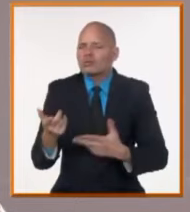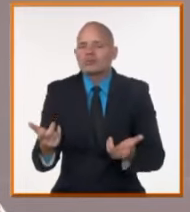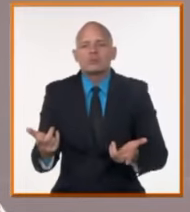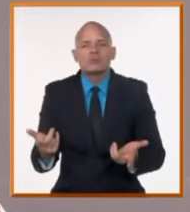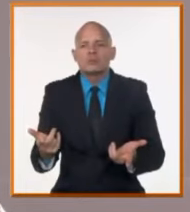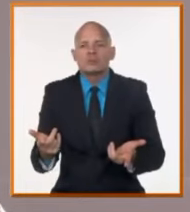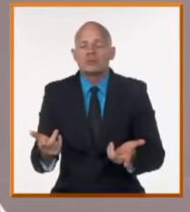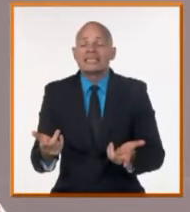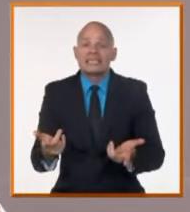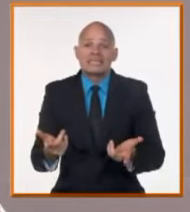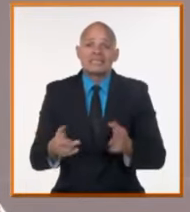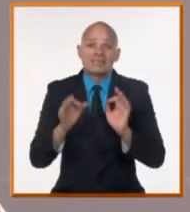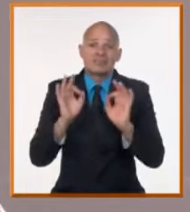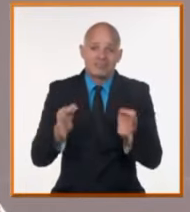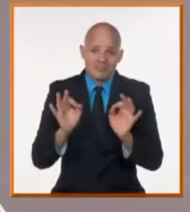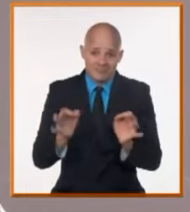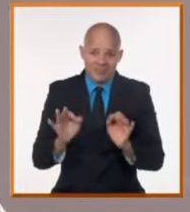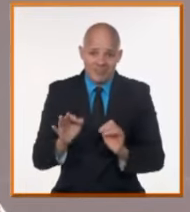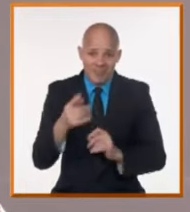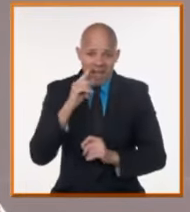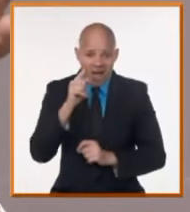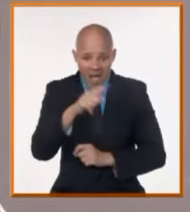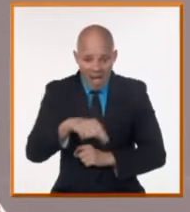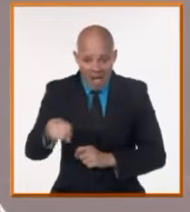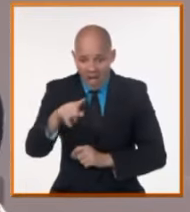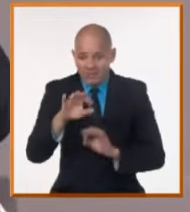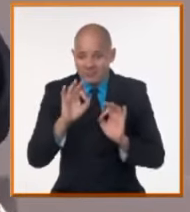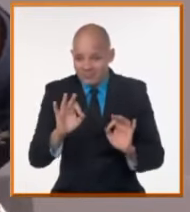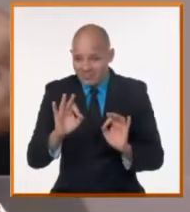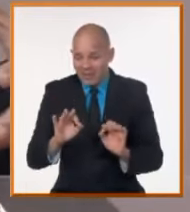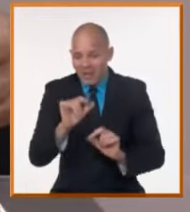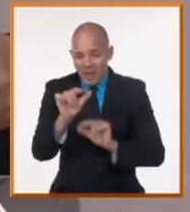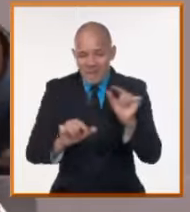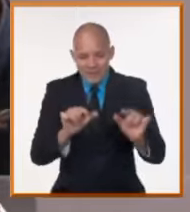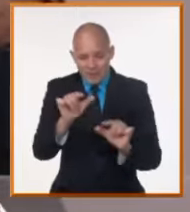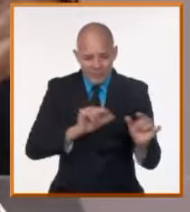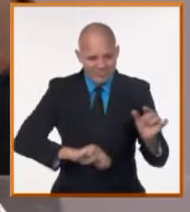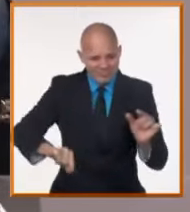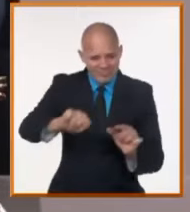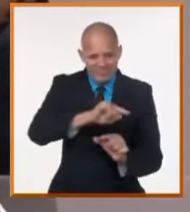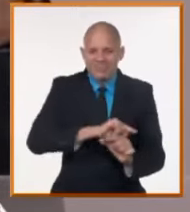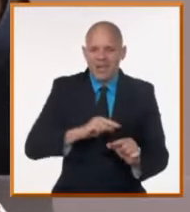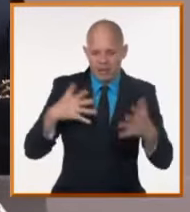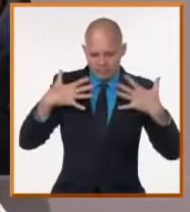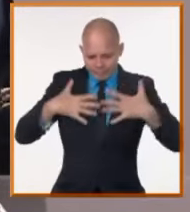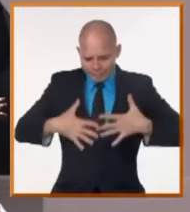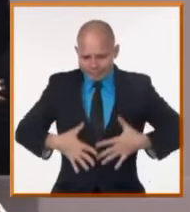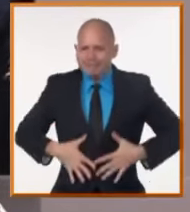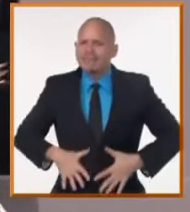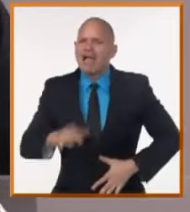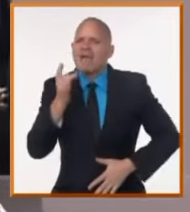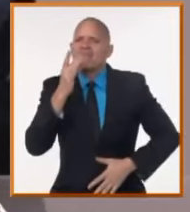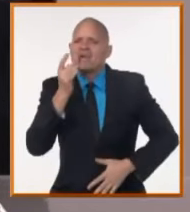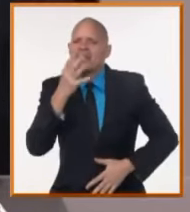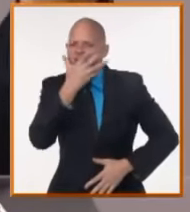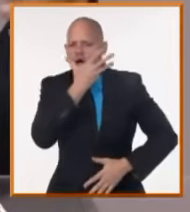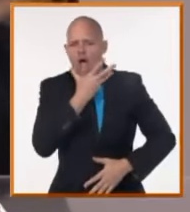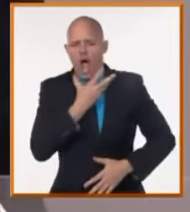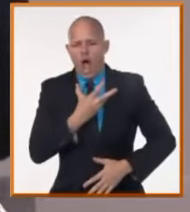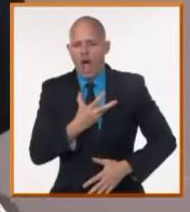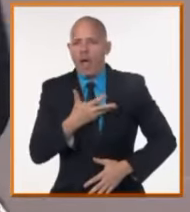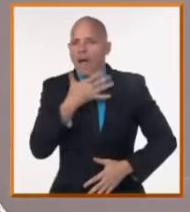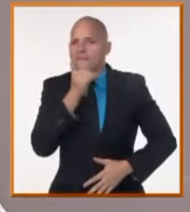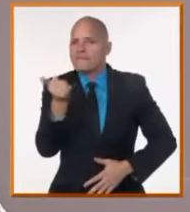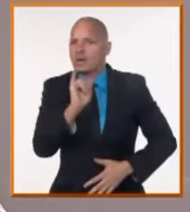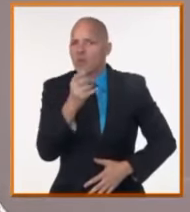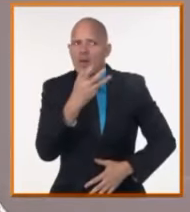representación simbólica que se hizo de los zapatistas, que estaban con uniformes verde olivo, barras, etcétera, de alguna manera evocaban